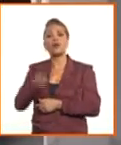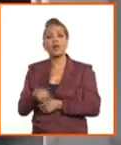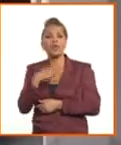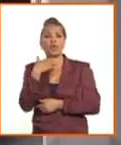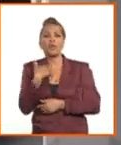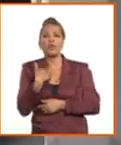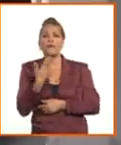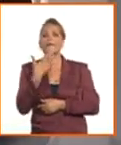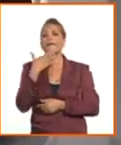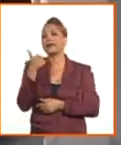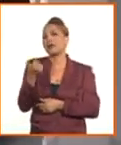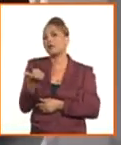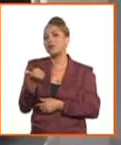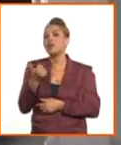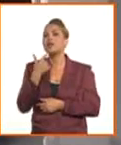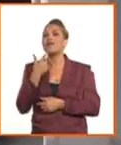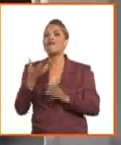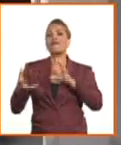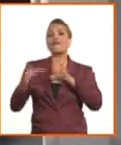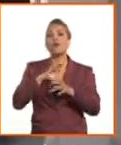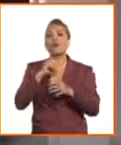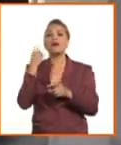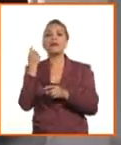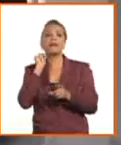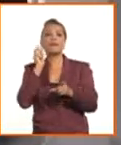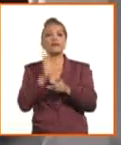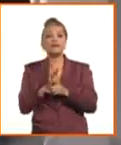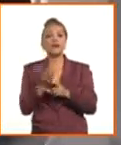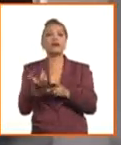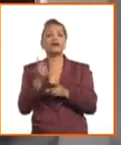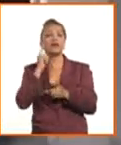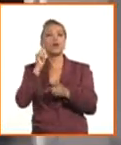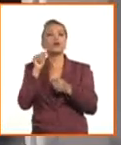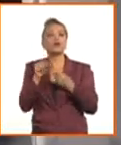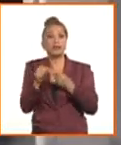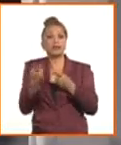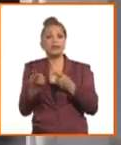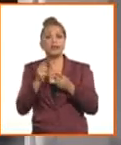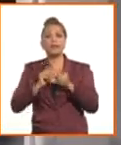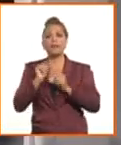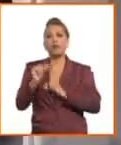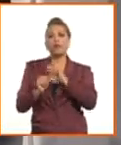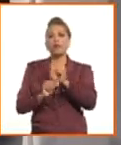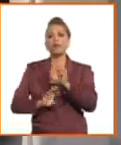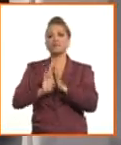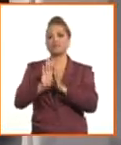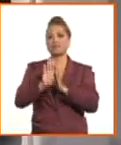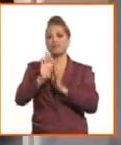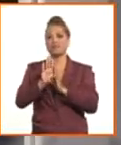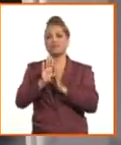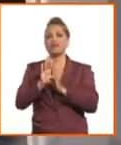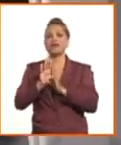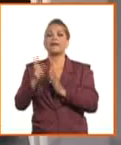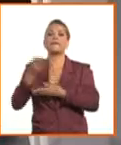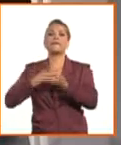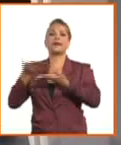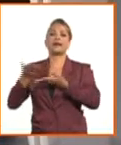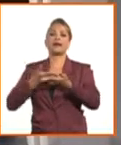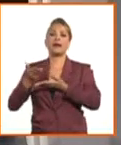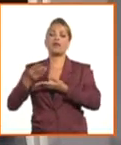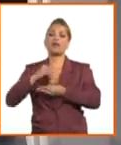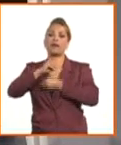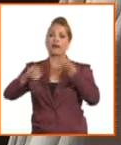más coherente, más práctica, más objetiva de avanzar en la implementación del mercado cambiario. Cuando usted dice hemos